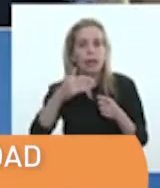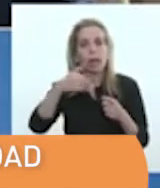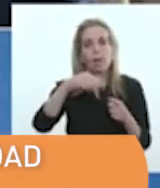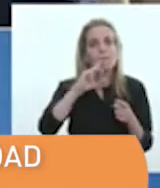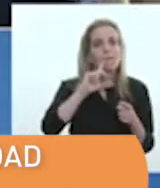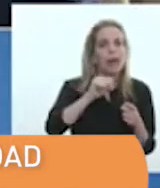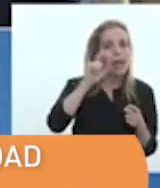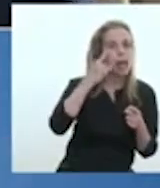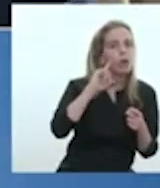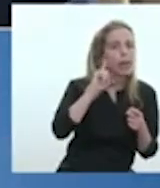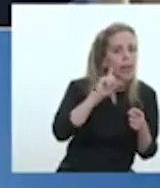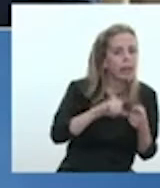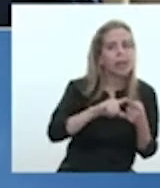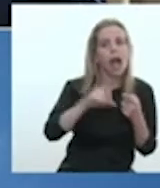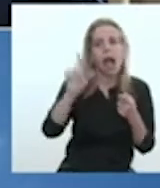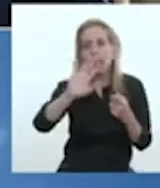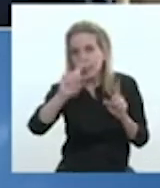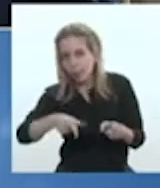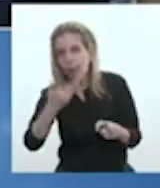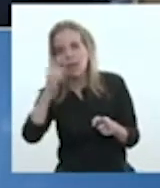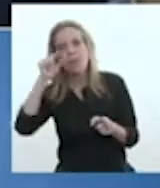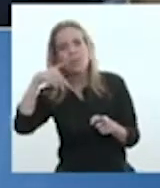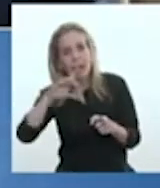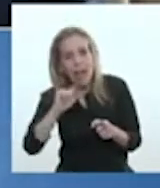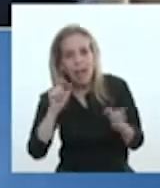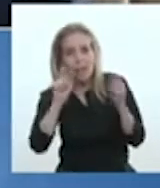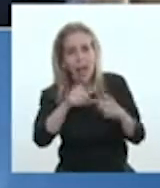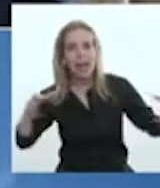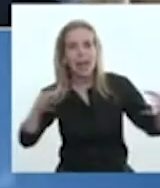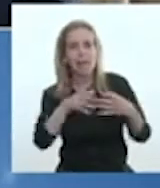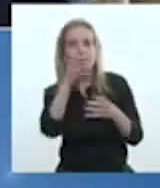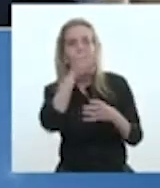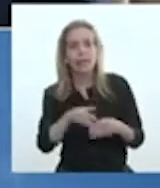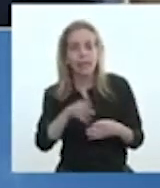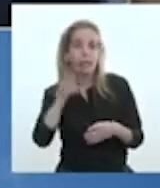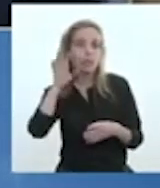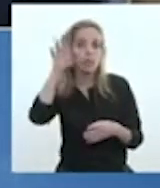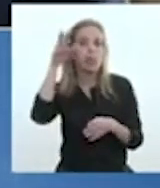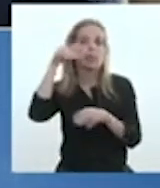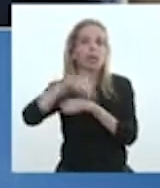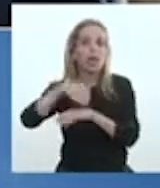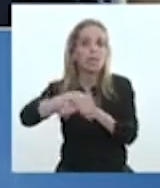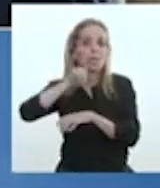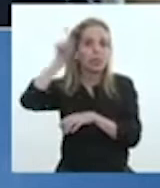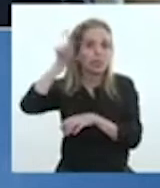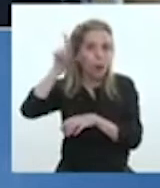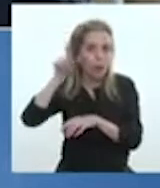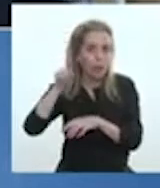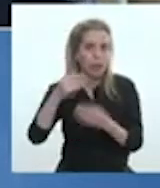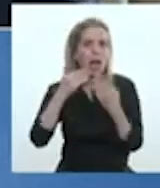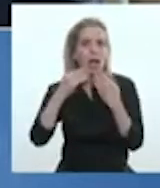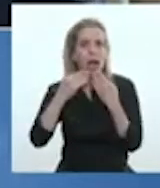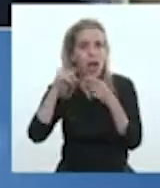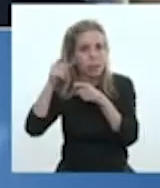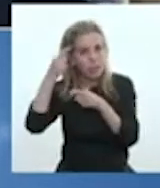quiero saludar a fernanda y en nombre de fernanda a su equipo de lances en la provincia de misiones que hagamos realidad de